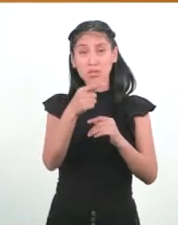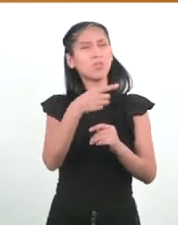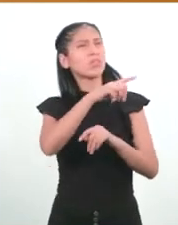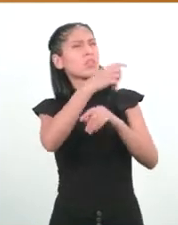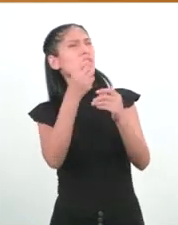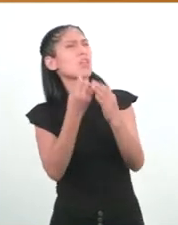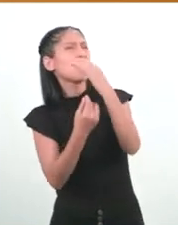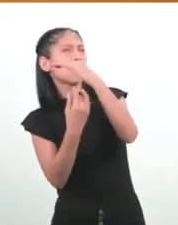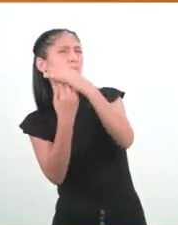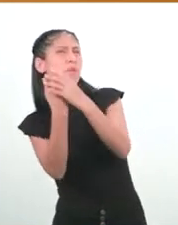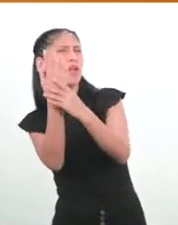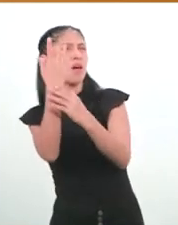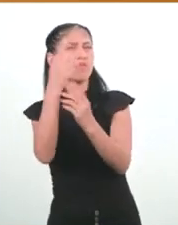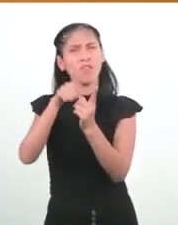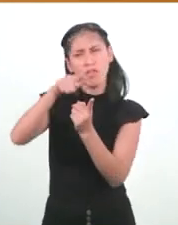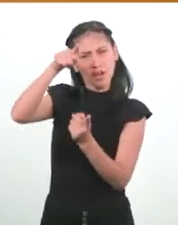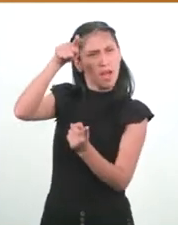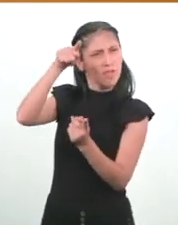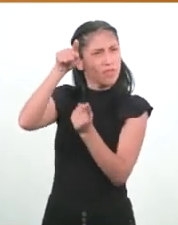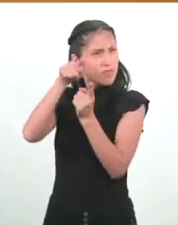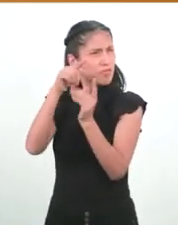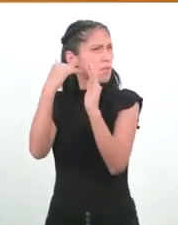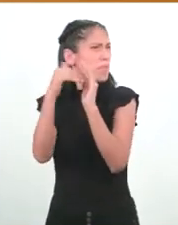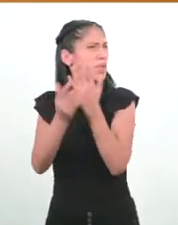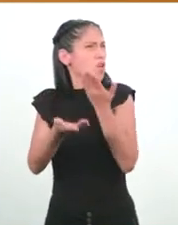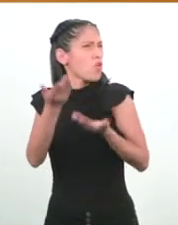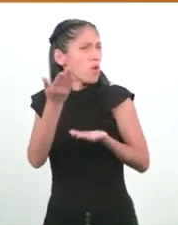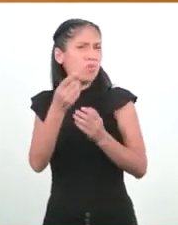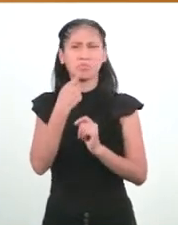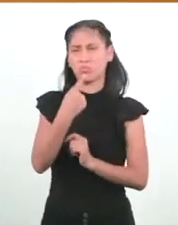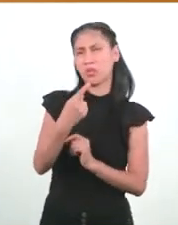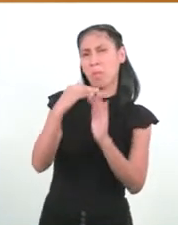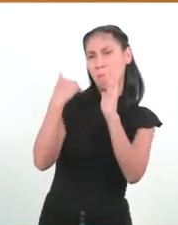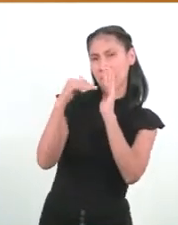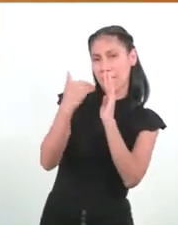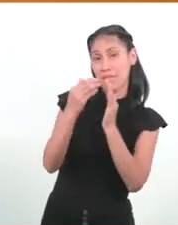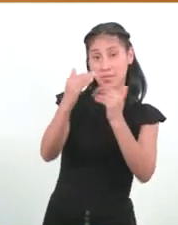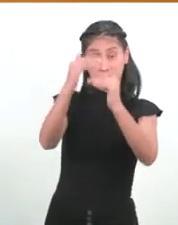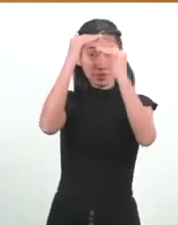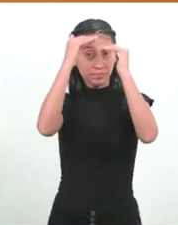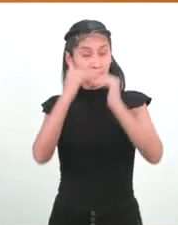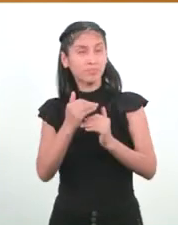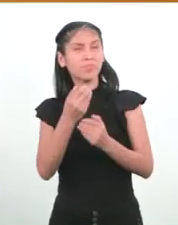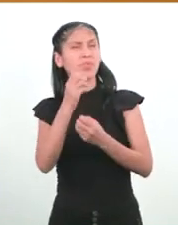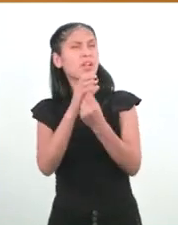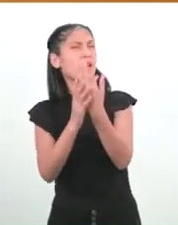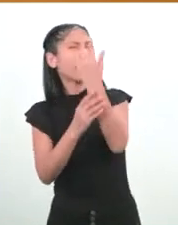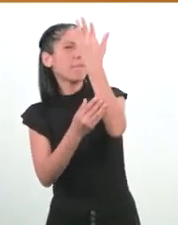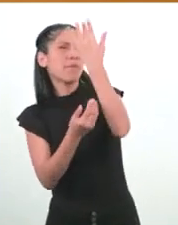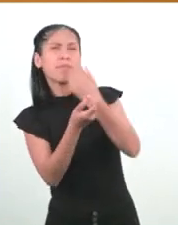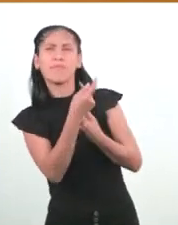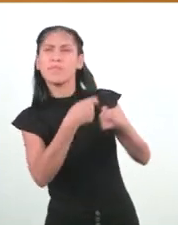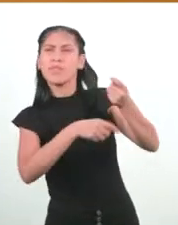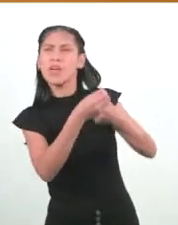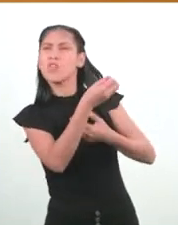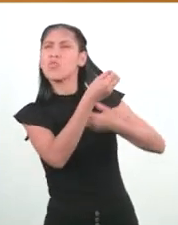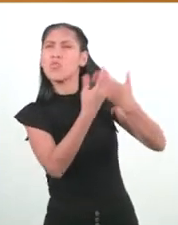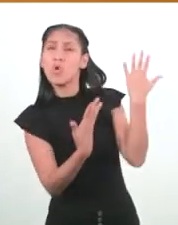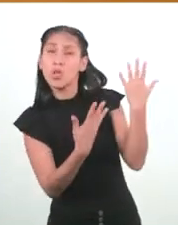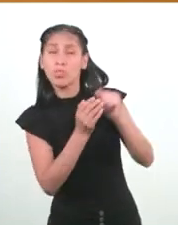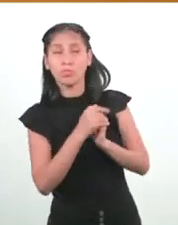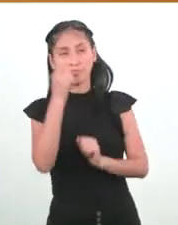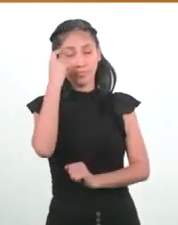plantas tenías, la mayoría opinó que medianas. Y en la última pregunta, sobre el costo, la mitad de las personas pensó que